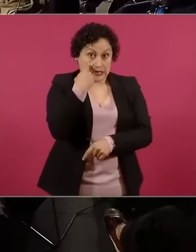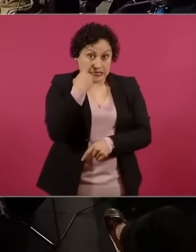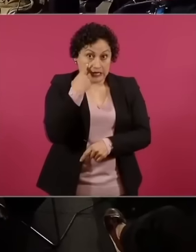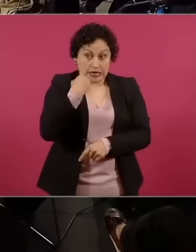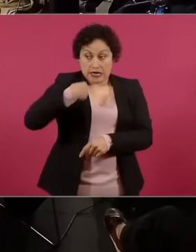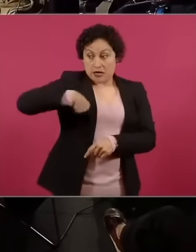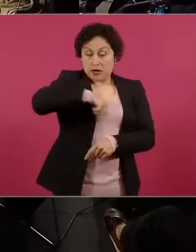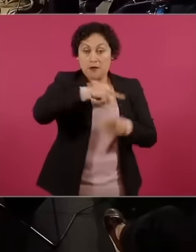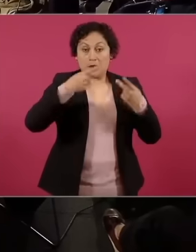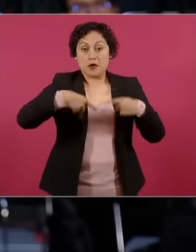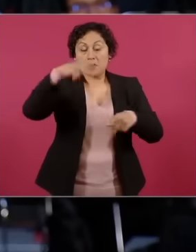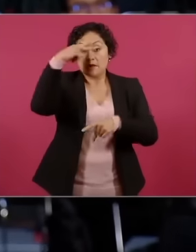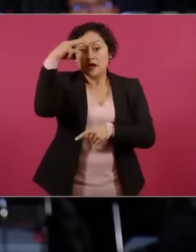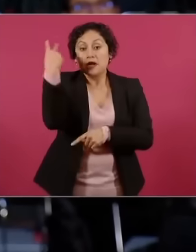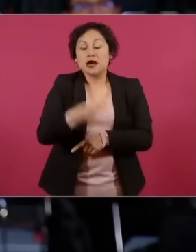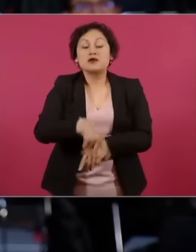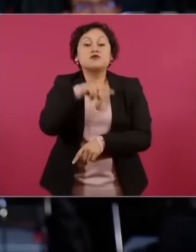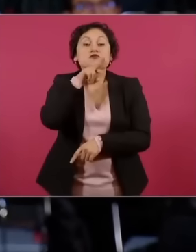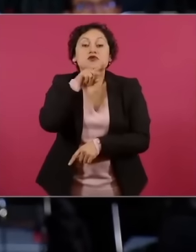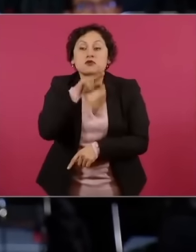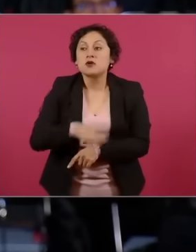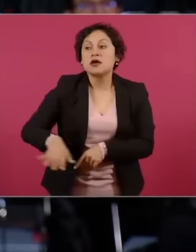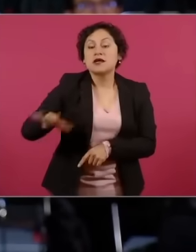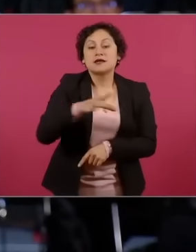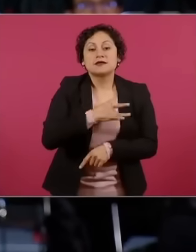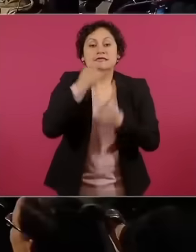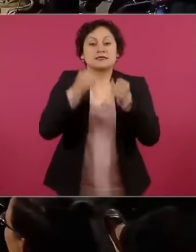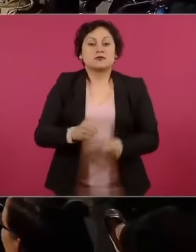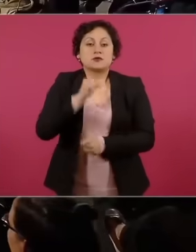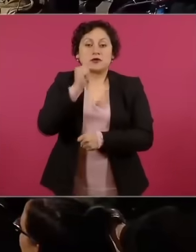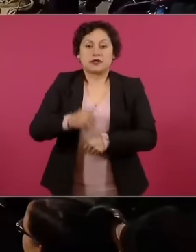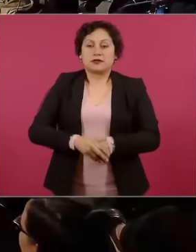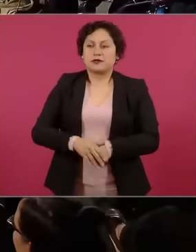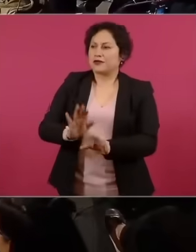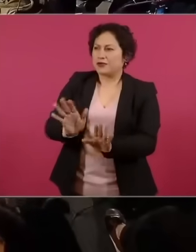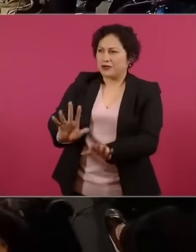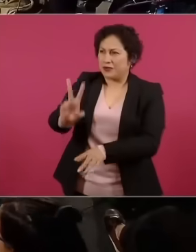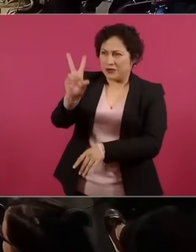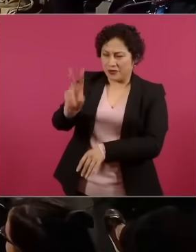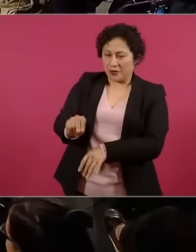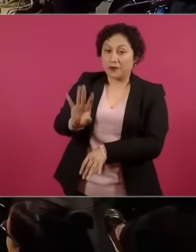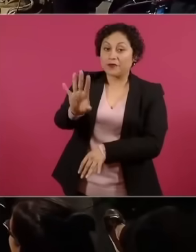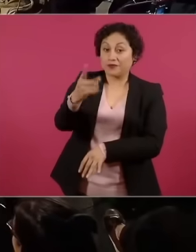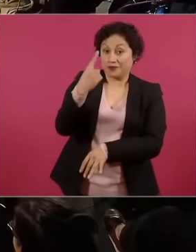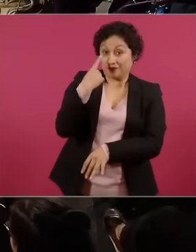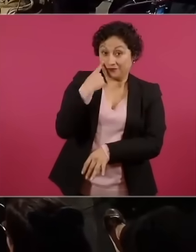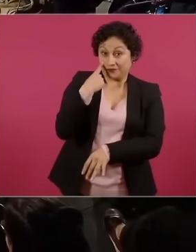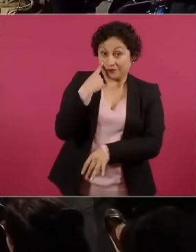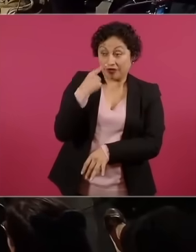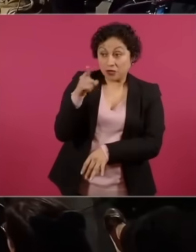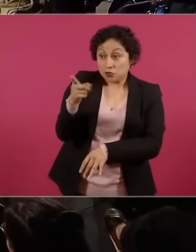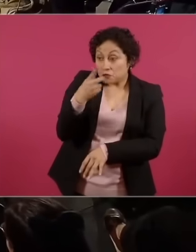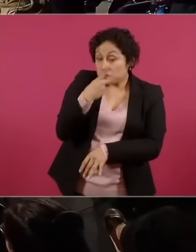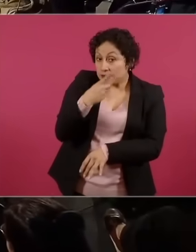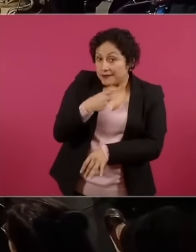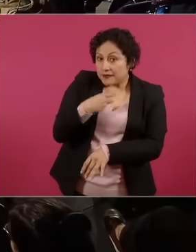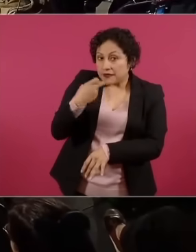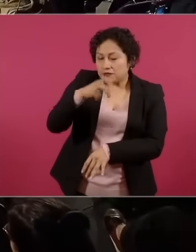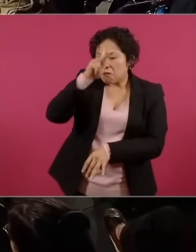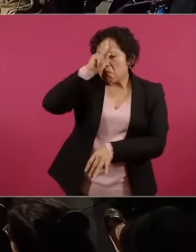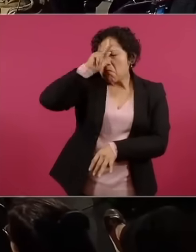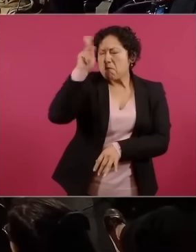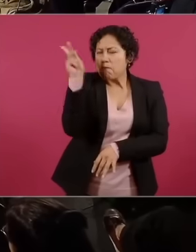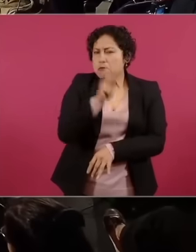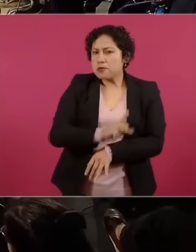a los mexicanos? Muchos mexicanos no se sienten seguros. Una verdadera tragedia, ¿sí? Con todo respeto, además